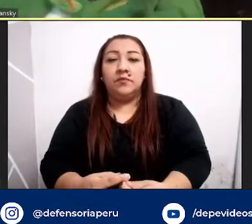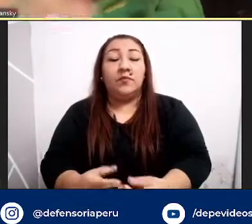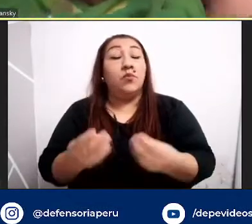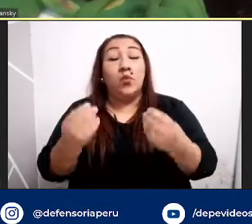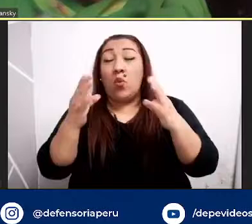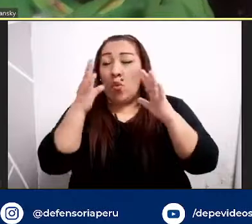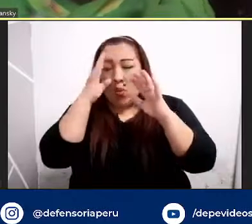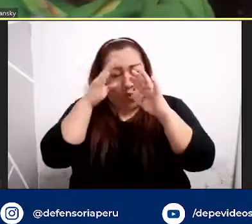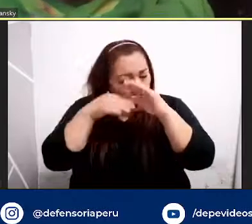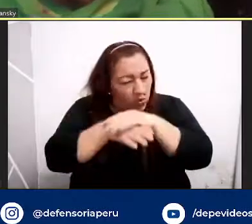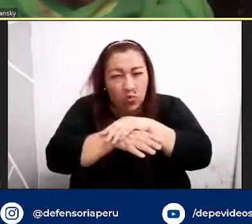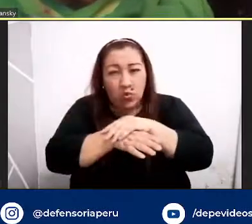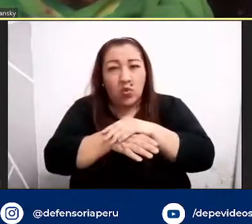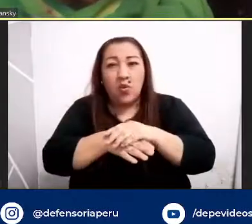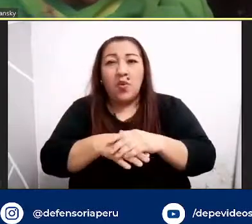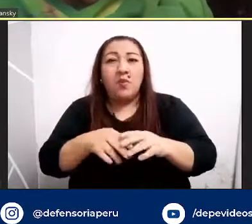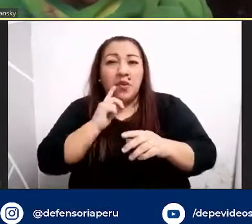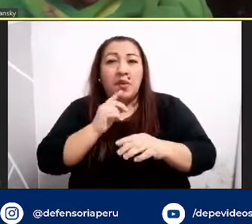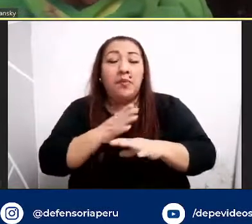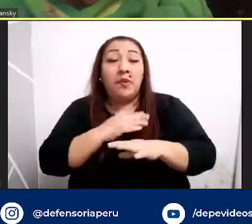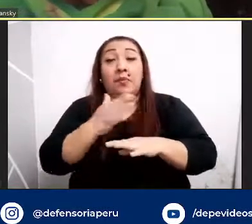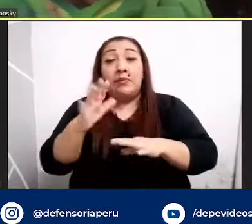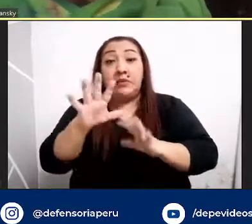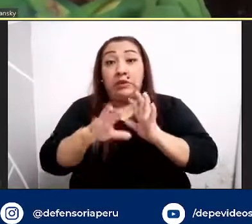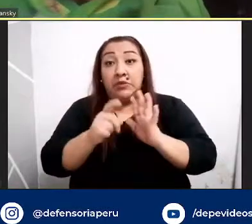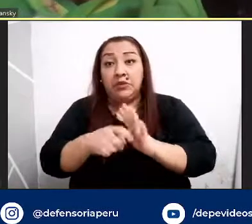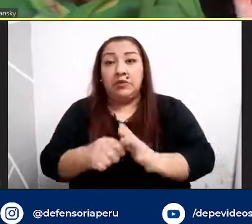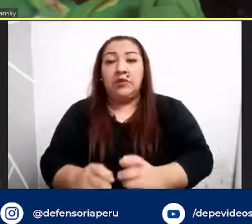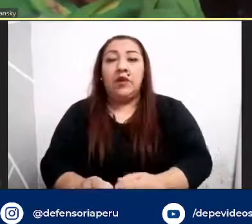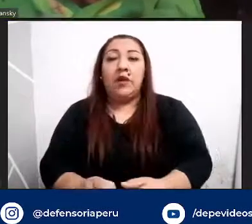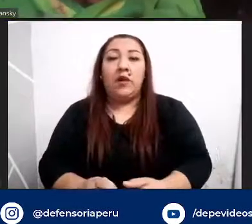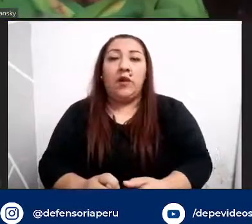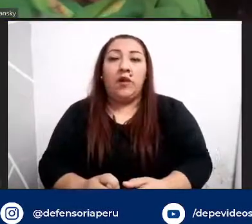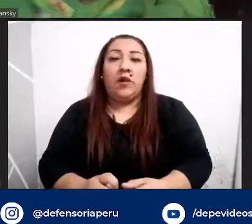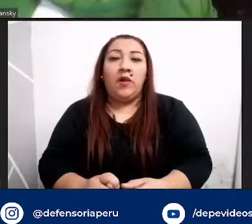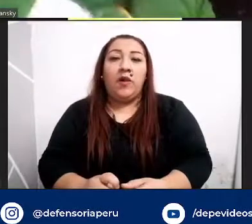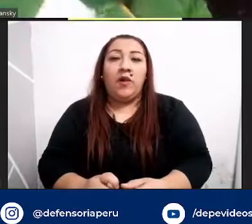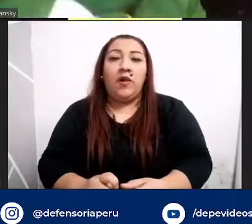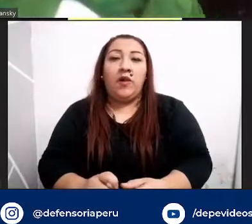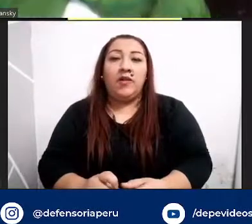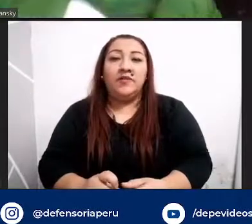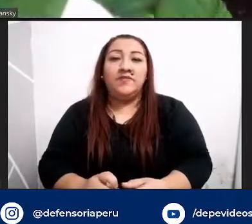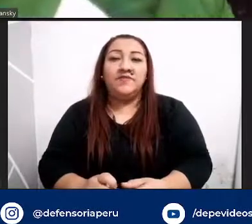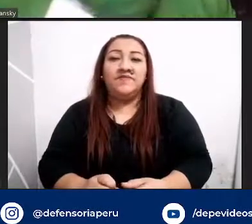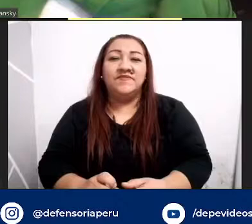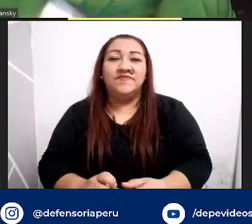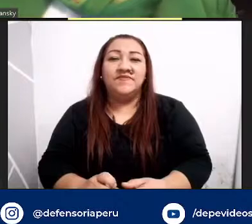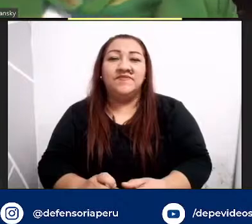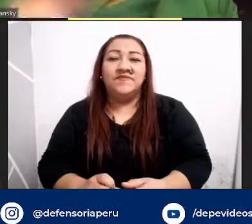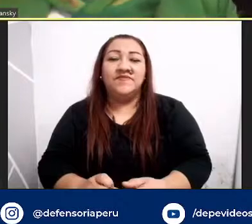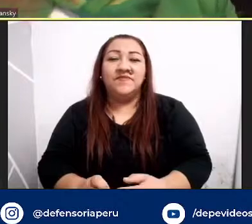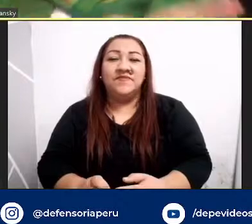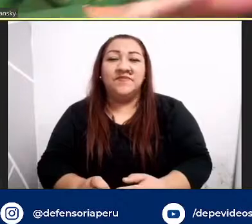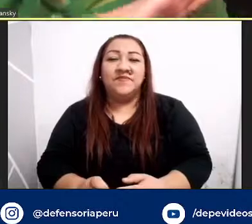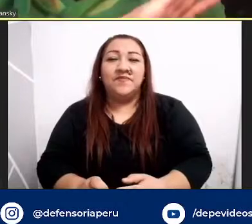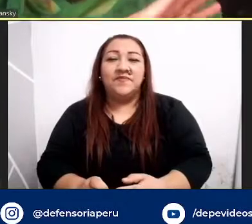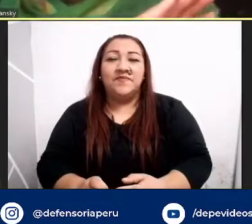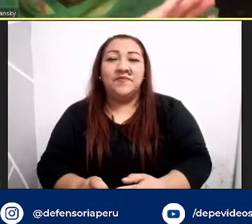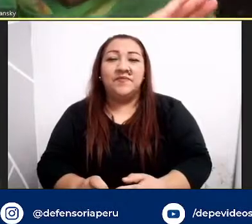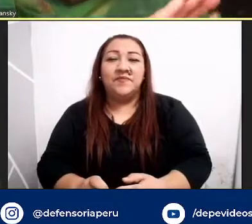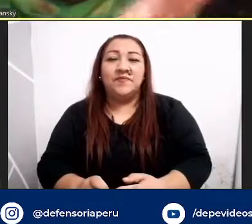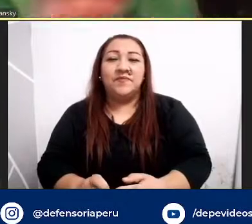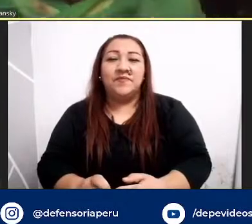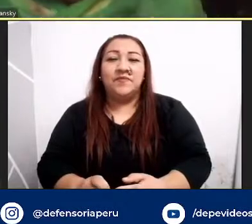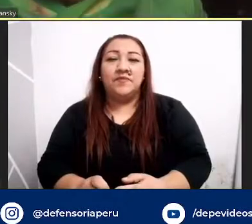oculto. Creo que me pasé los 5 minutos. Casi, está bien, ¿no? Está bien. Ok. Por ejemplo, ese